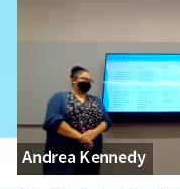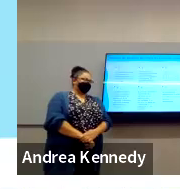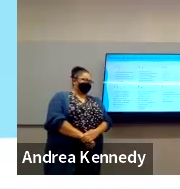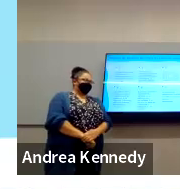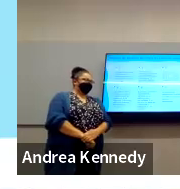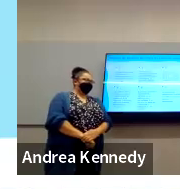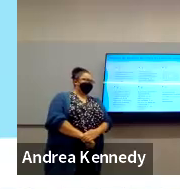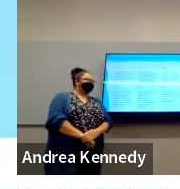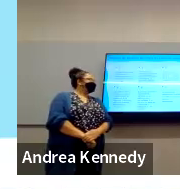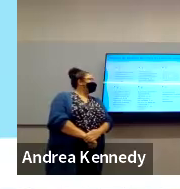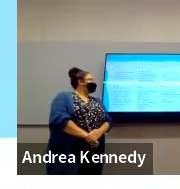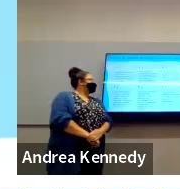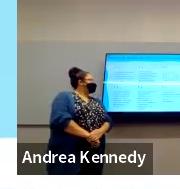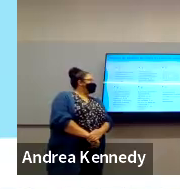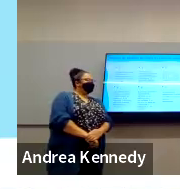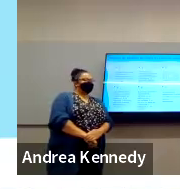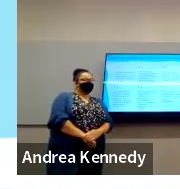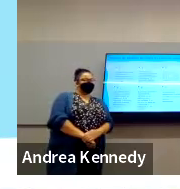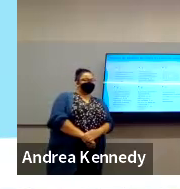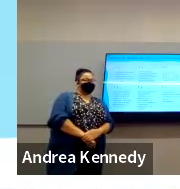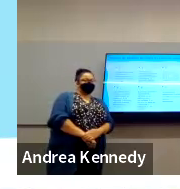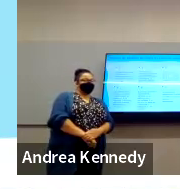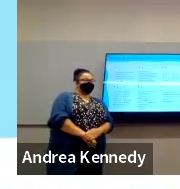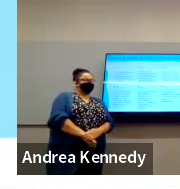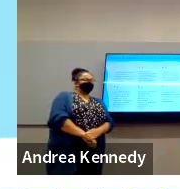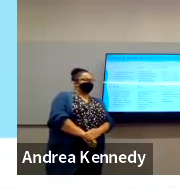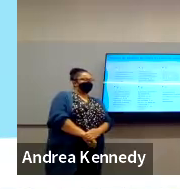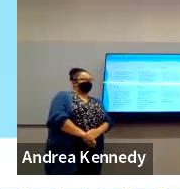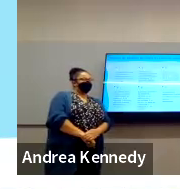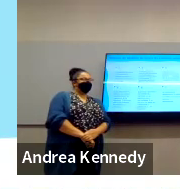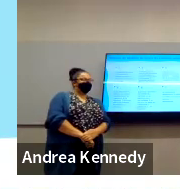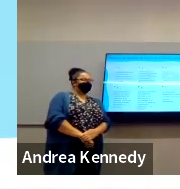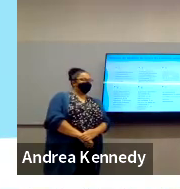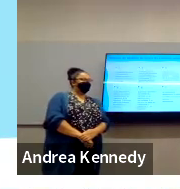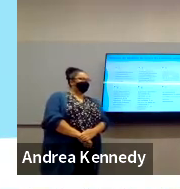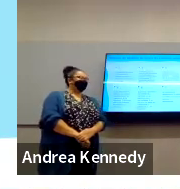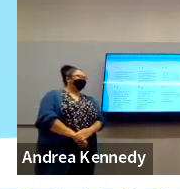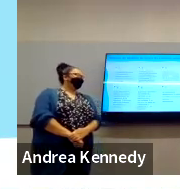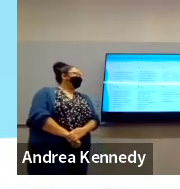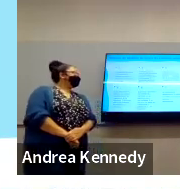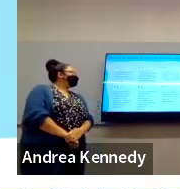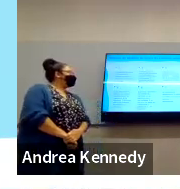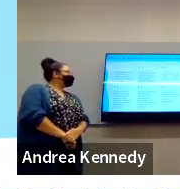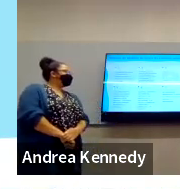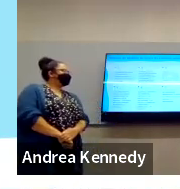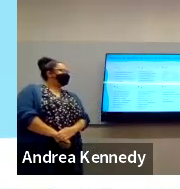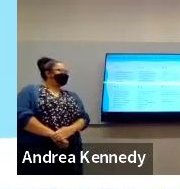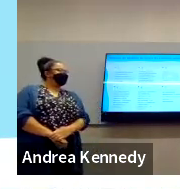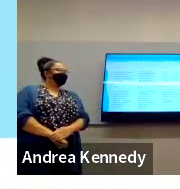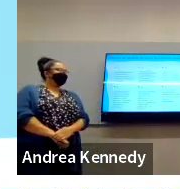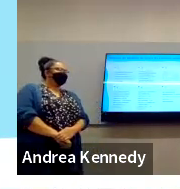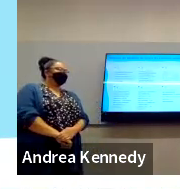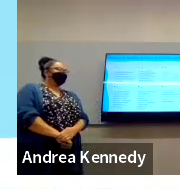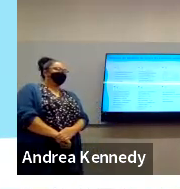pero si no están de acuerdo, tienen 30 días para responder. El siguiente paso sería que el personal va a revisar